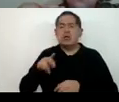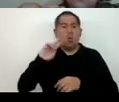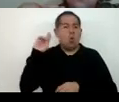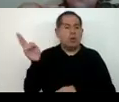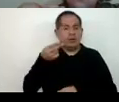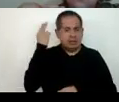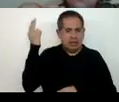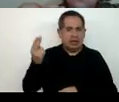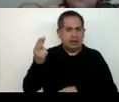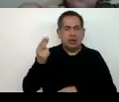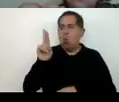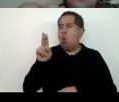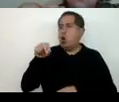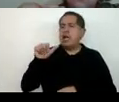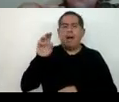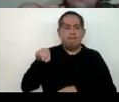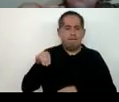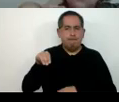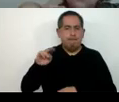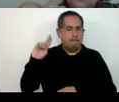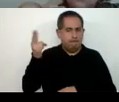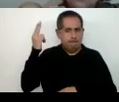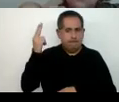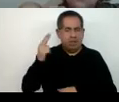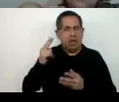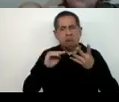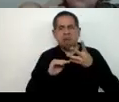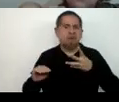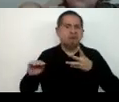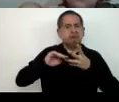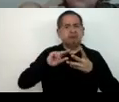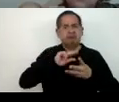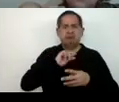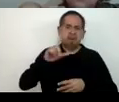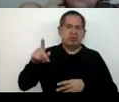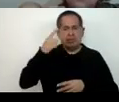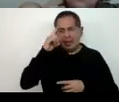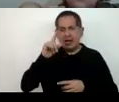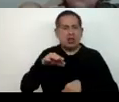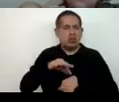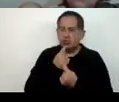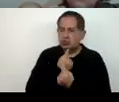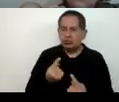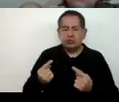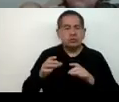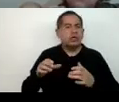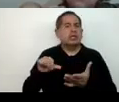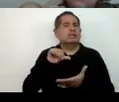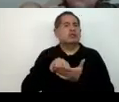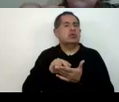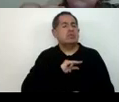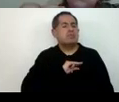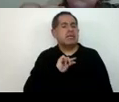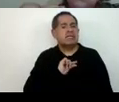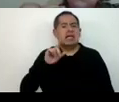Nacional Autónoma de México, posgraduada en la especialidad de pediatría médica en el Centro de Especialidades Médicas